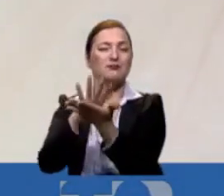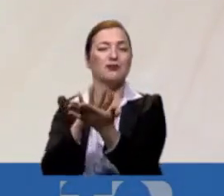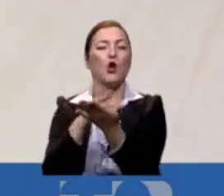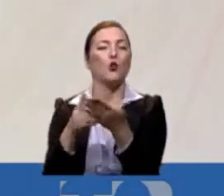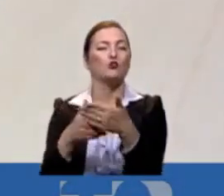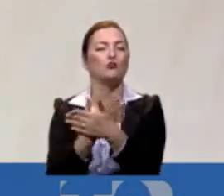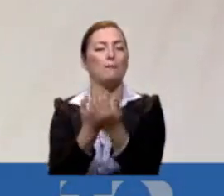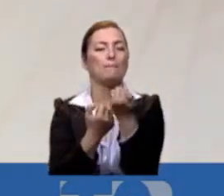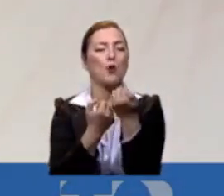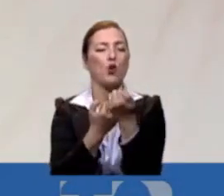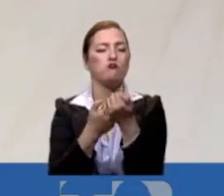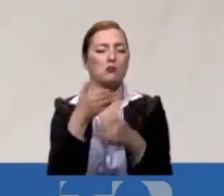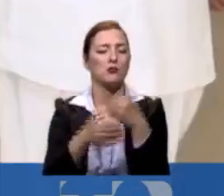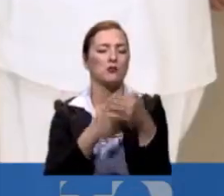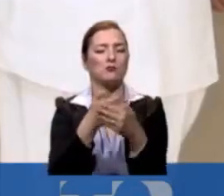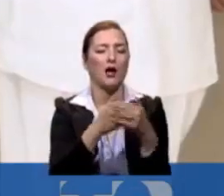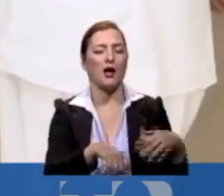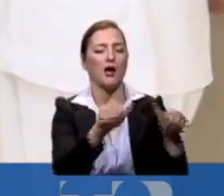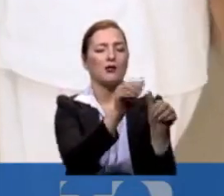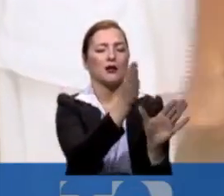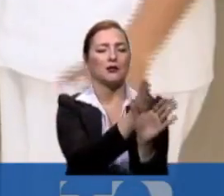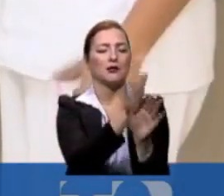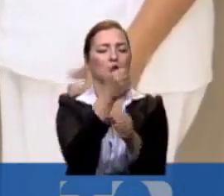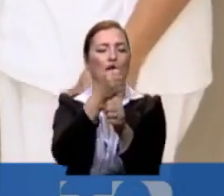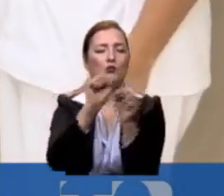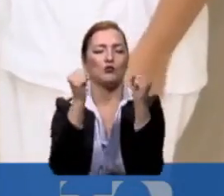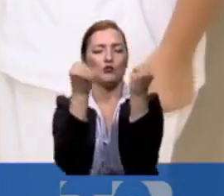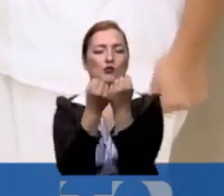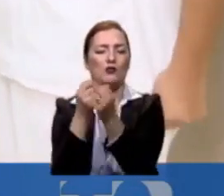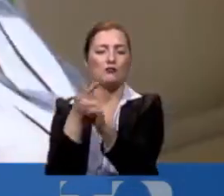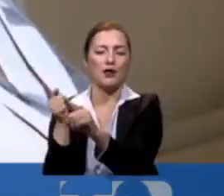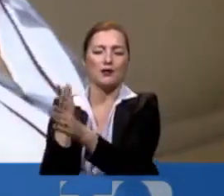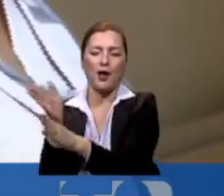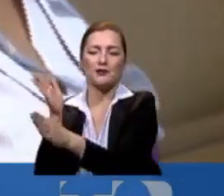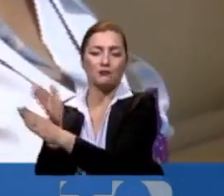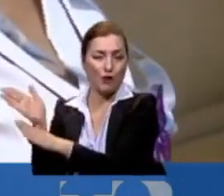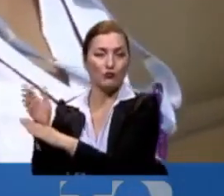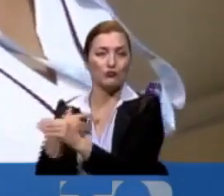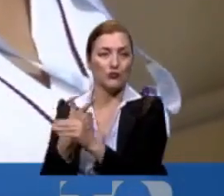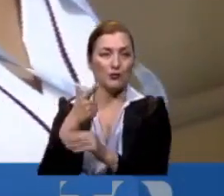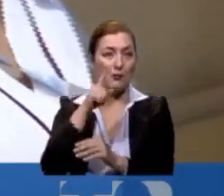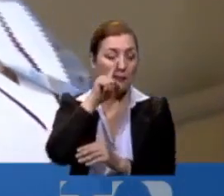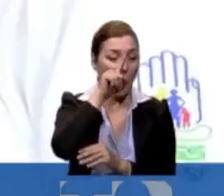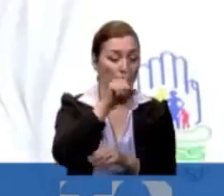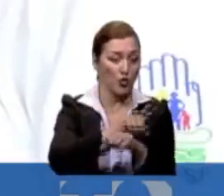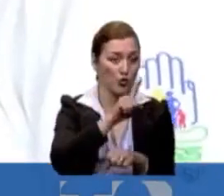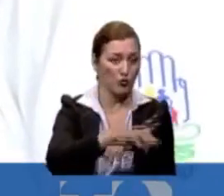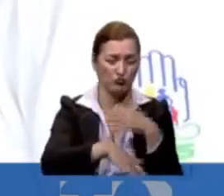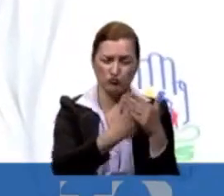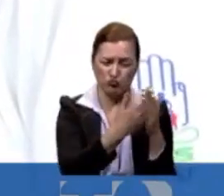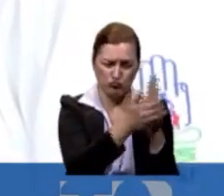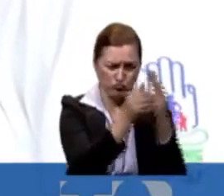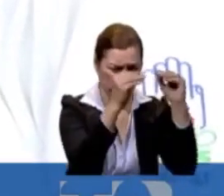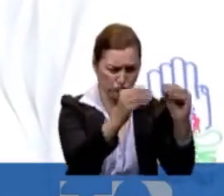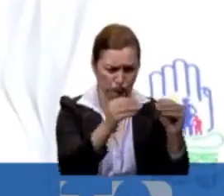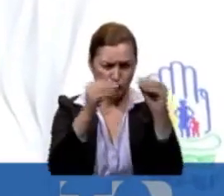brindará apoyo permanente en las áreas de psicología, trabajo social y otras especialidades, pues se ha capacitado al personal médico para mantener un